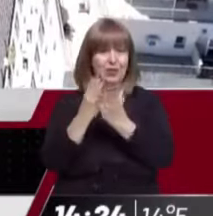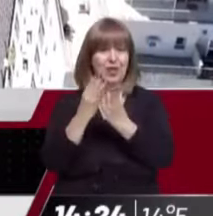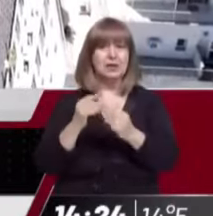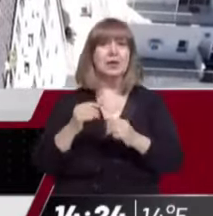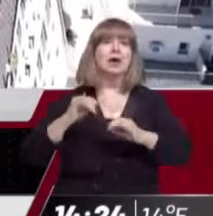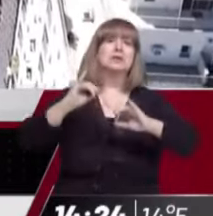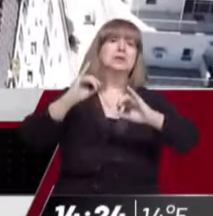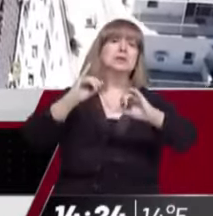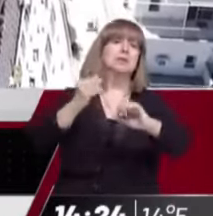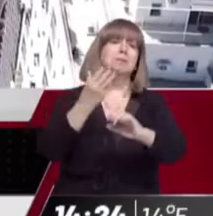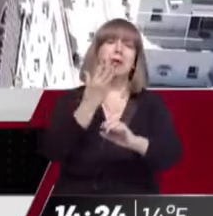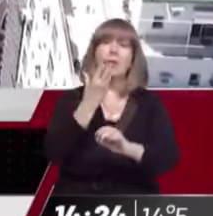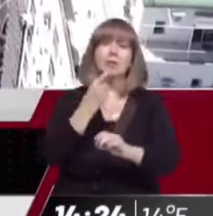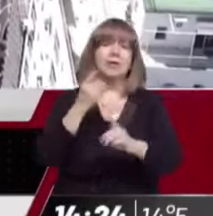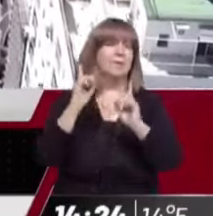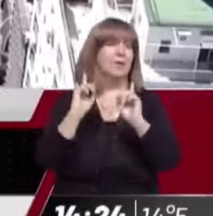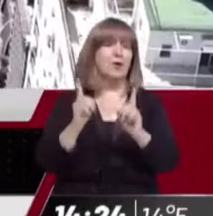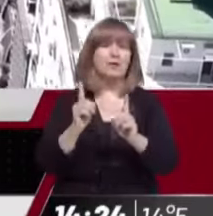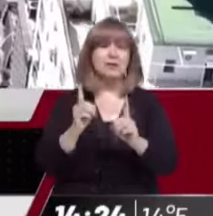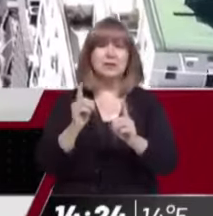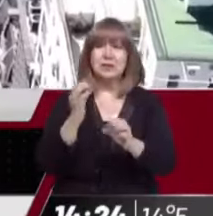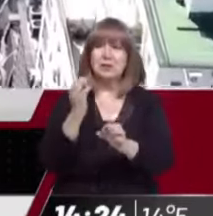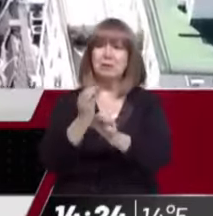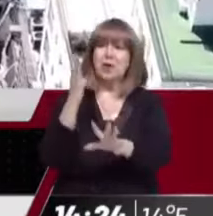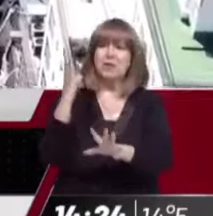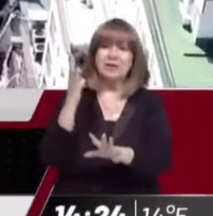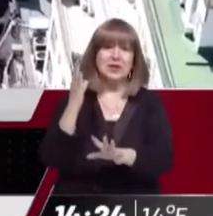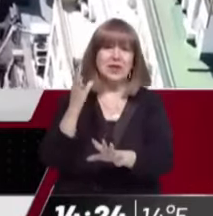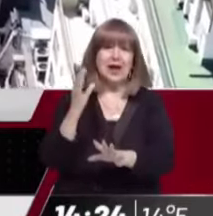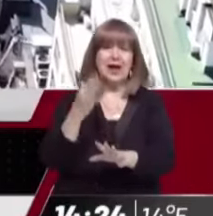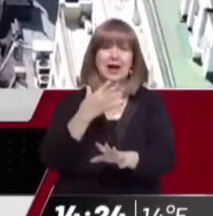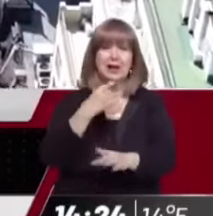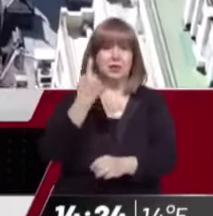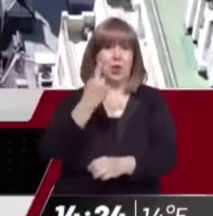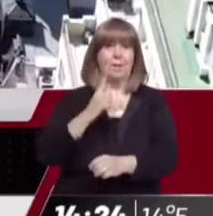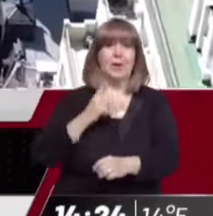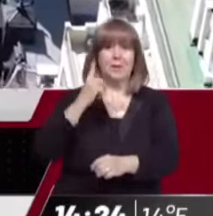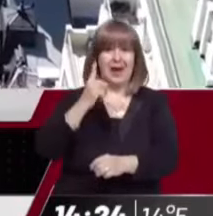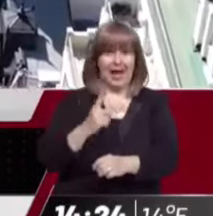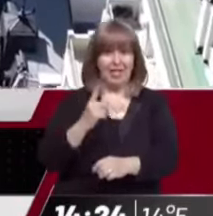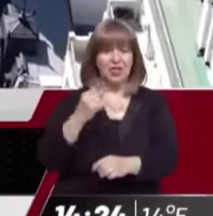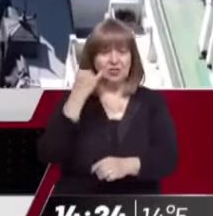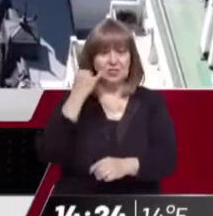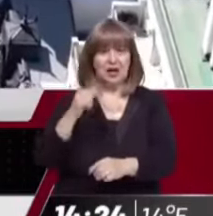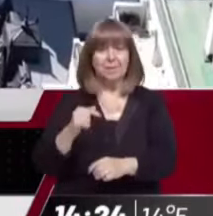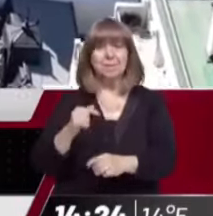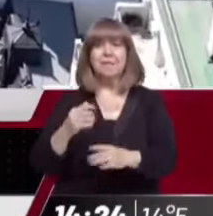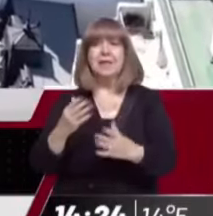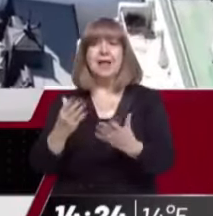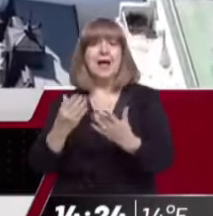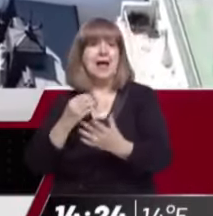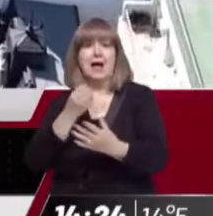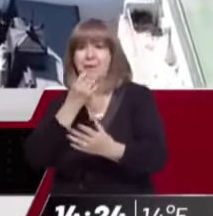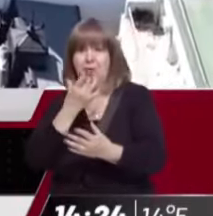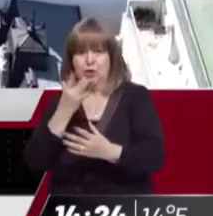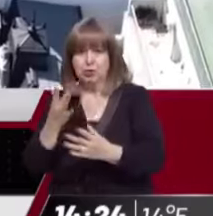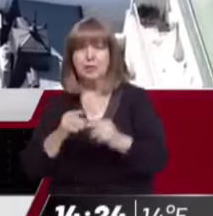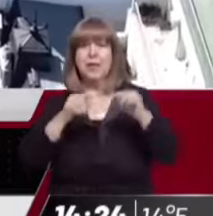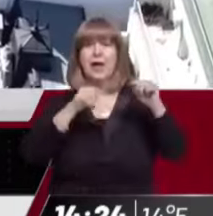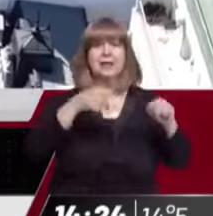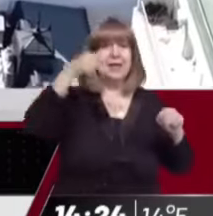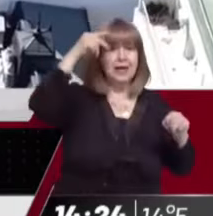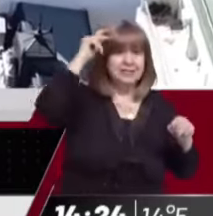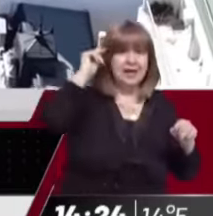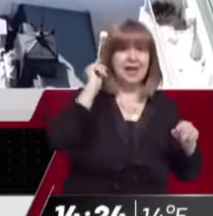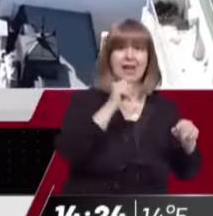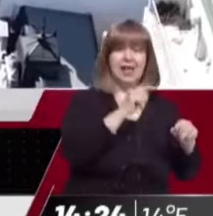Y quiero sumar el hecho de la institución pública. Allá las universidades son colegios privados. Uno va, da clases, se